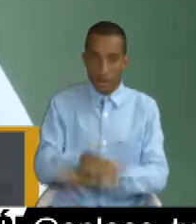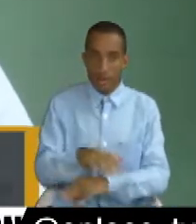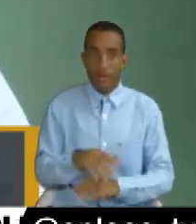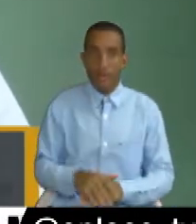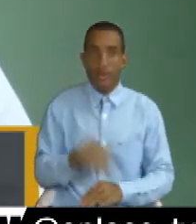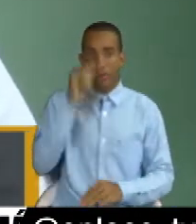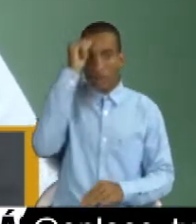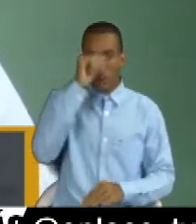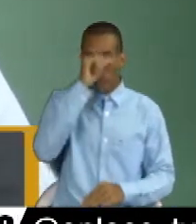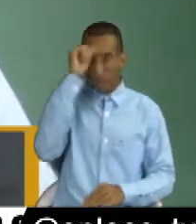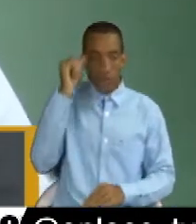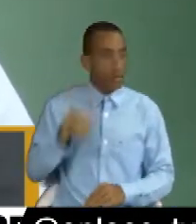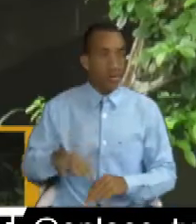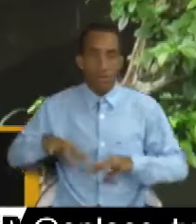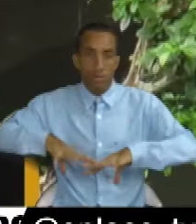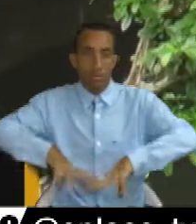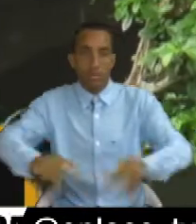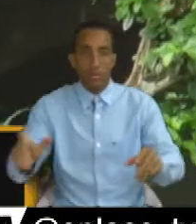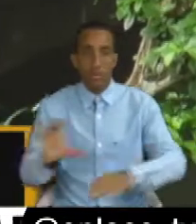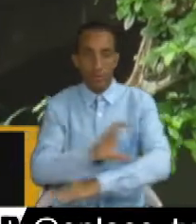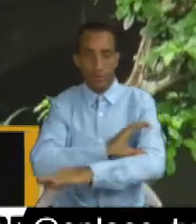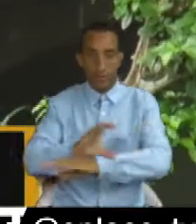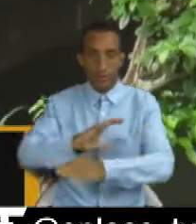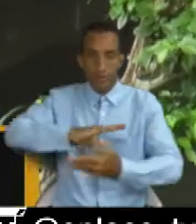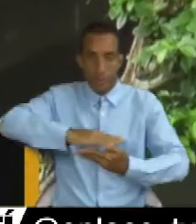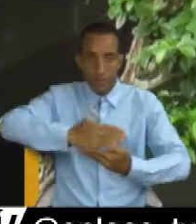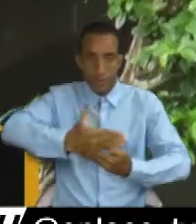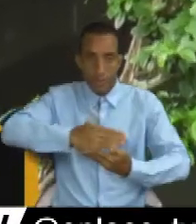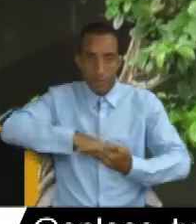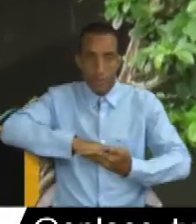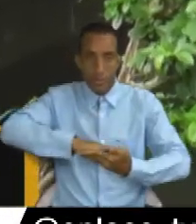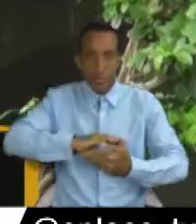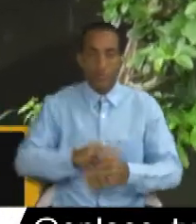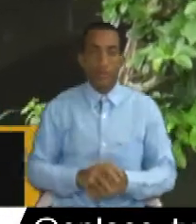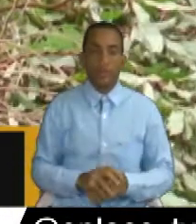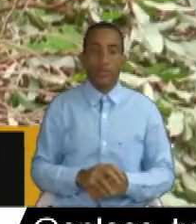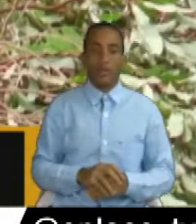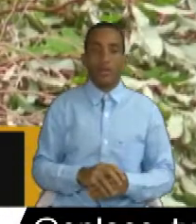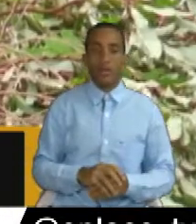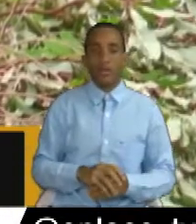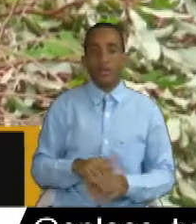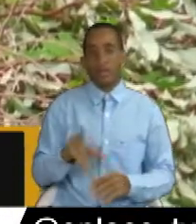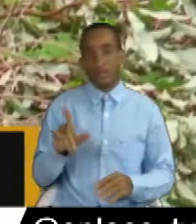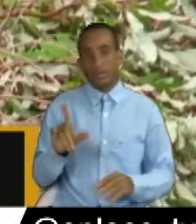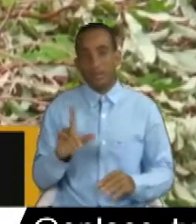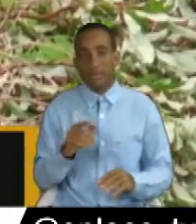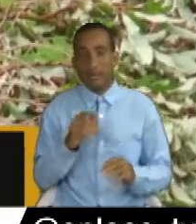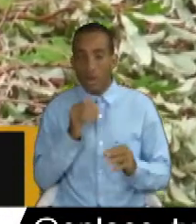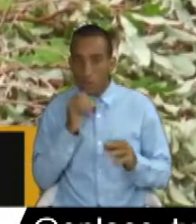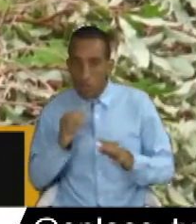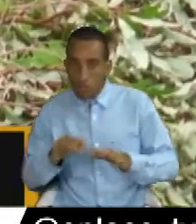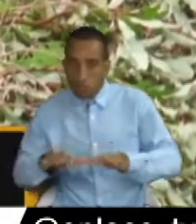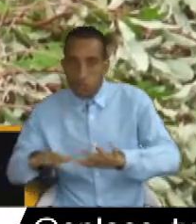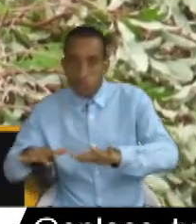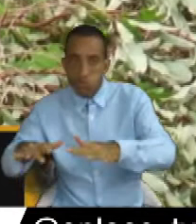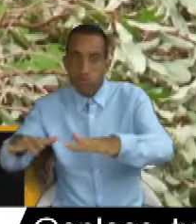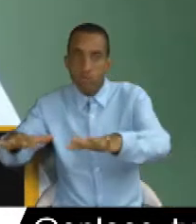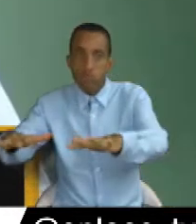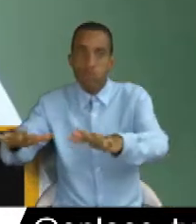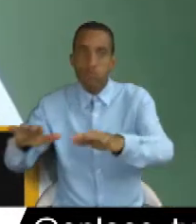domingo también le hurtaron el portátil y también fue en horas temprano, a las 6. Este sector tiene una desventaja, que es el caño que está a espaldas de él,